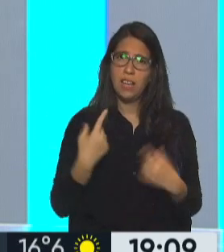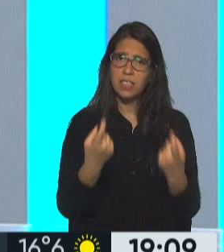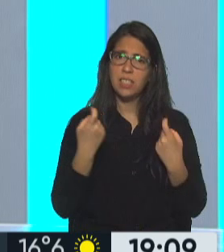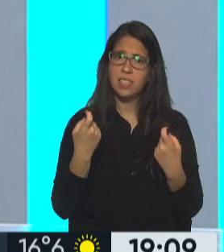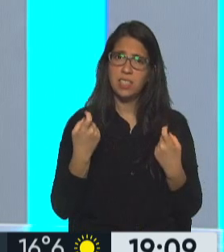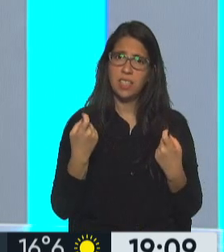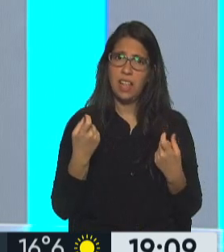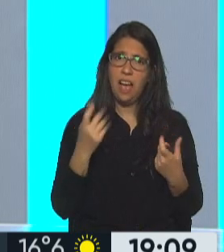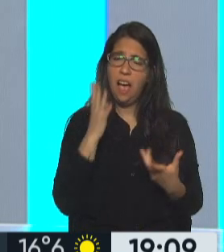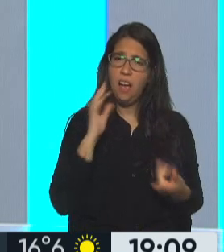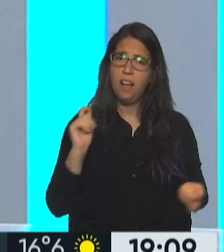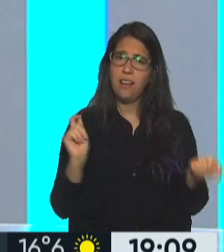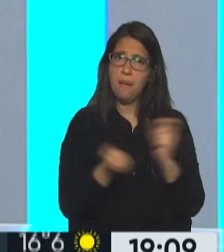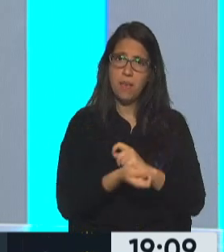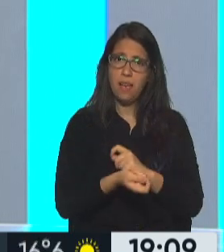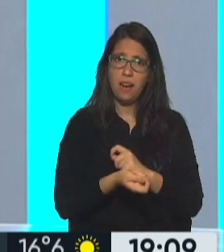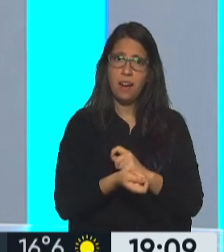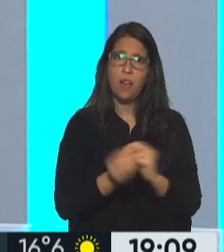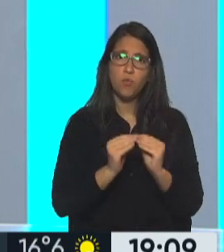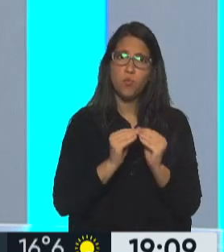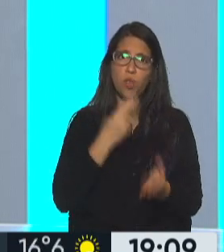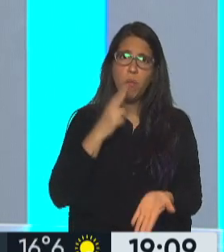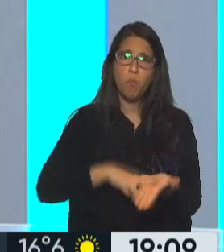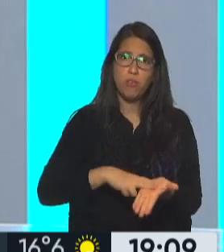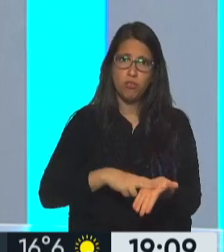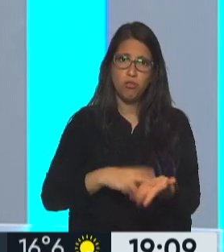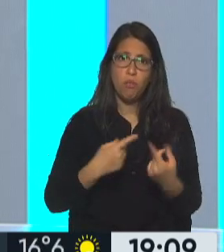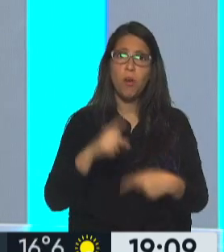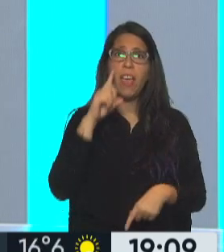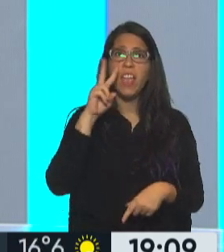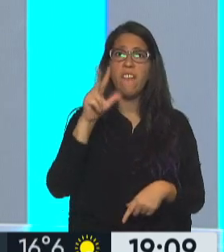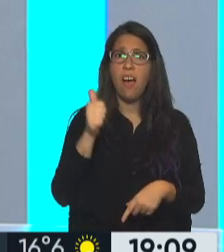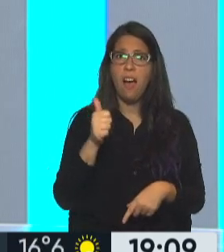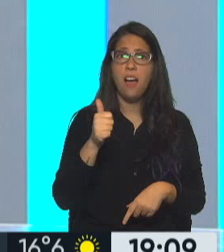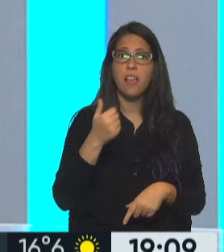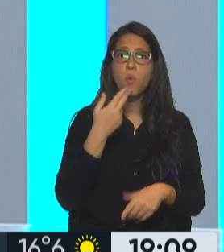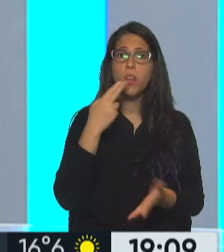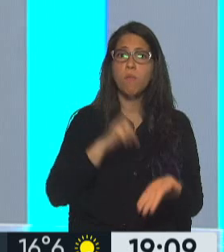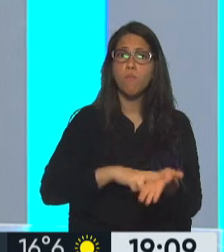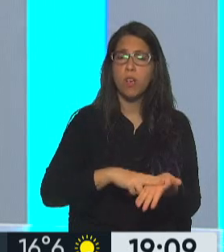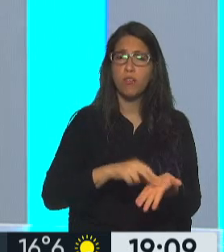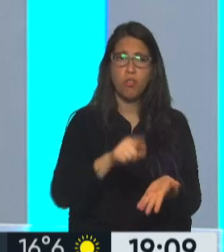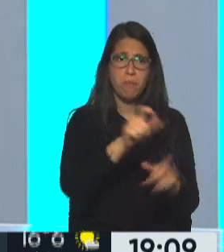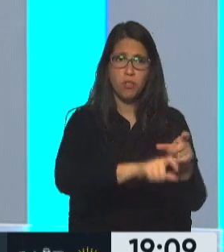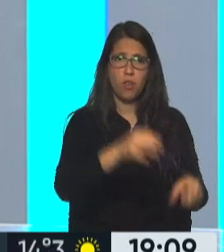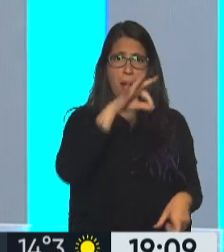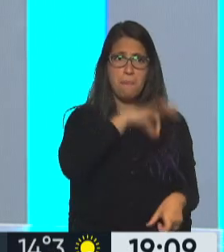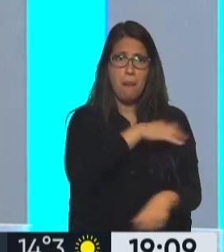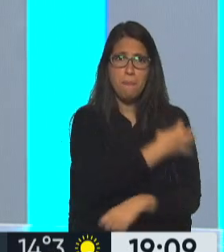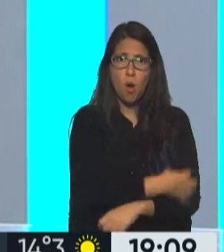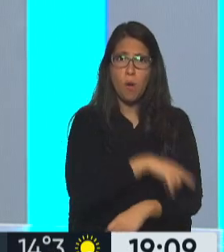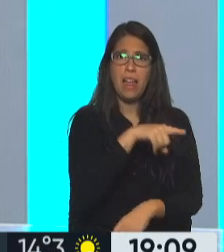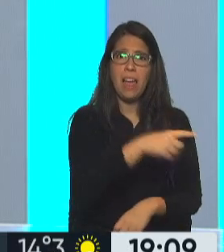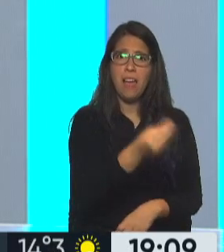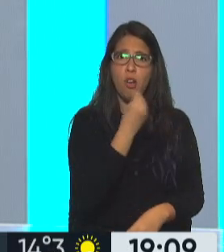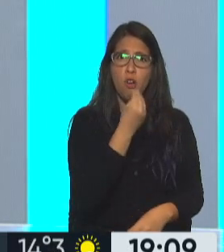conversión del punto de vista del tratamiento de la porque el IVA es un impuesto regresivo o sea lo paga el que menos gana el más pobre que